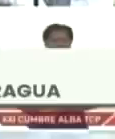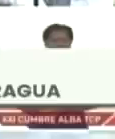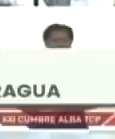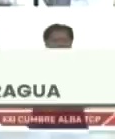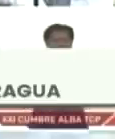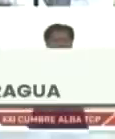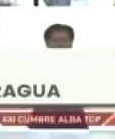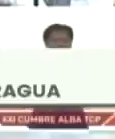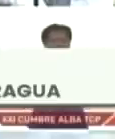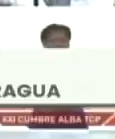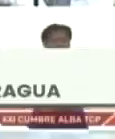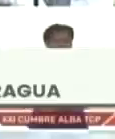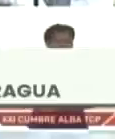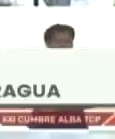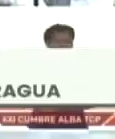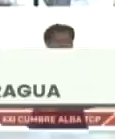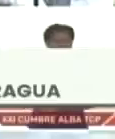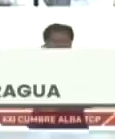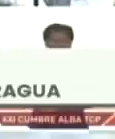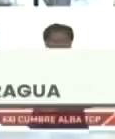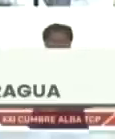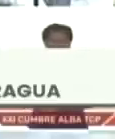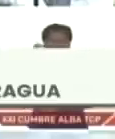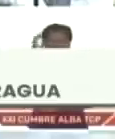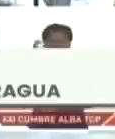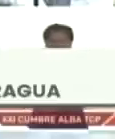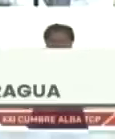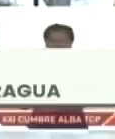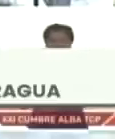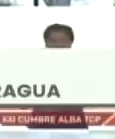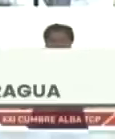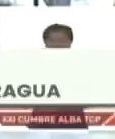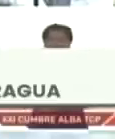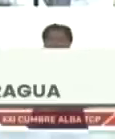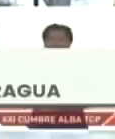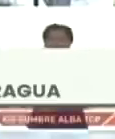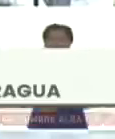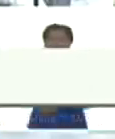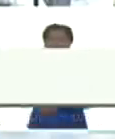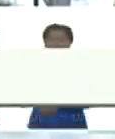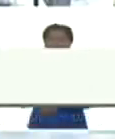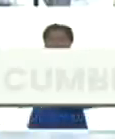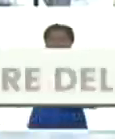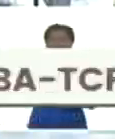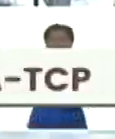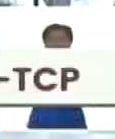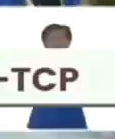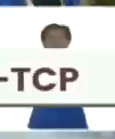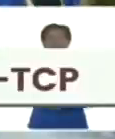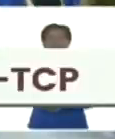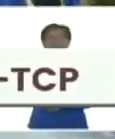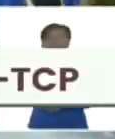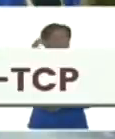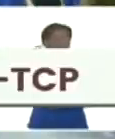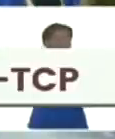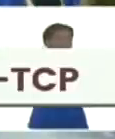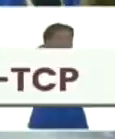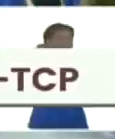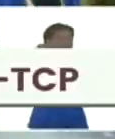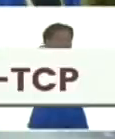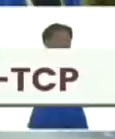el pueblo de Fidel, el pueblo de Raúl. Abrazo, Raúl, siempre.